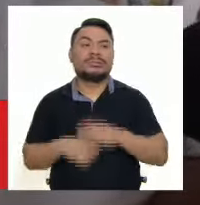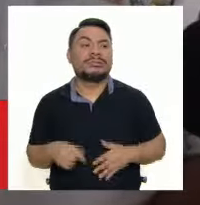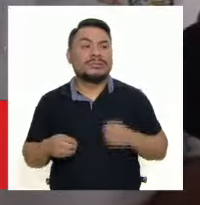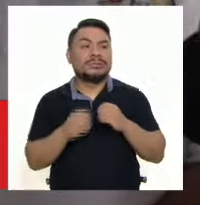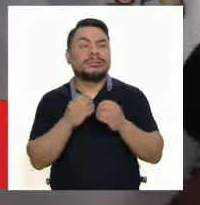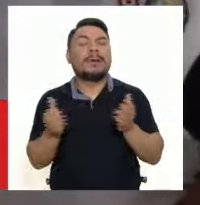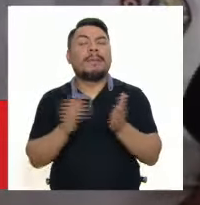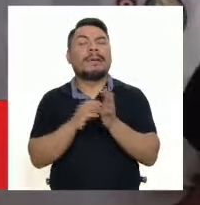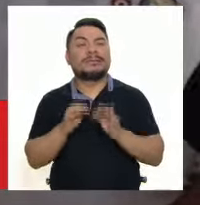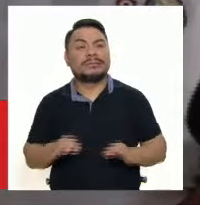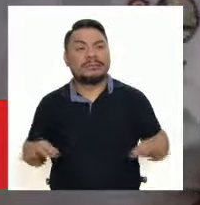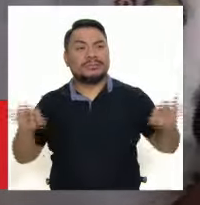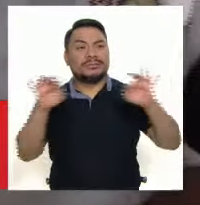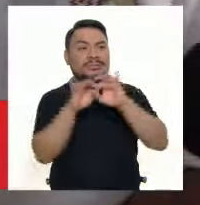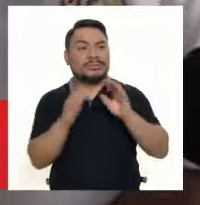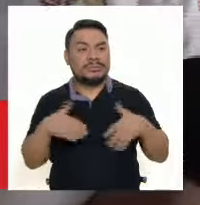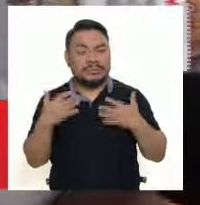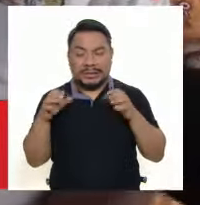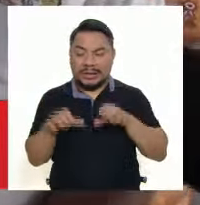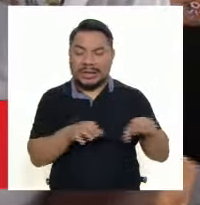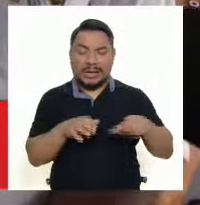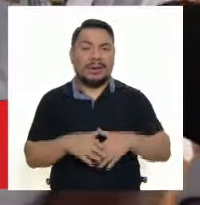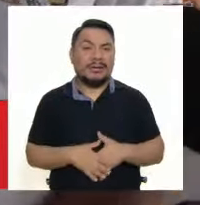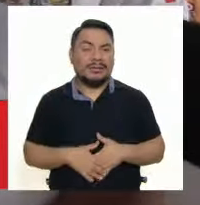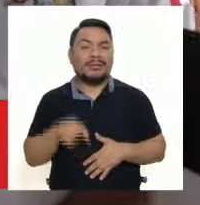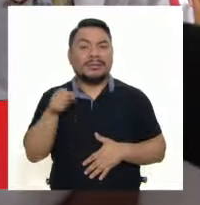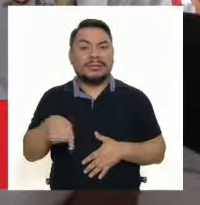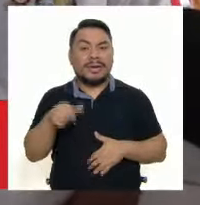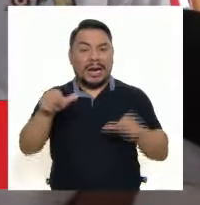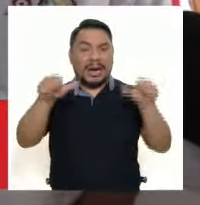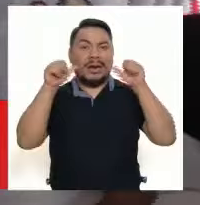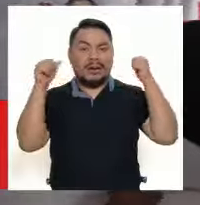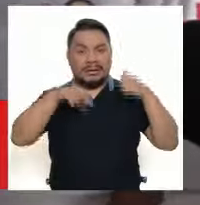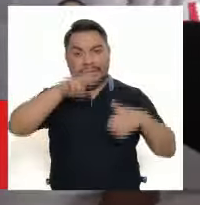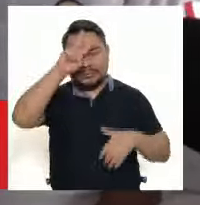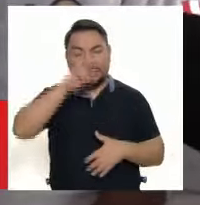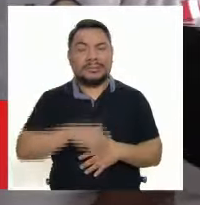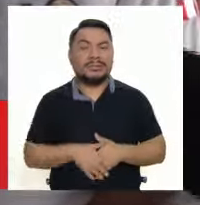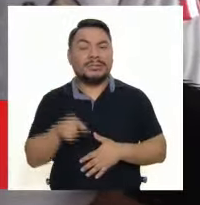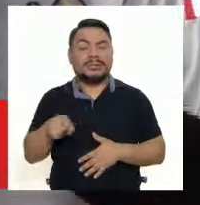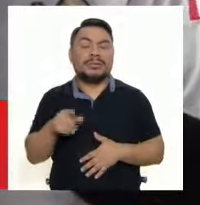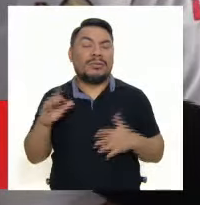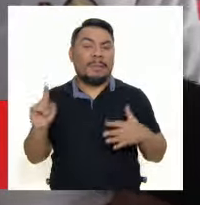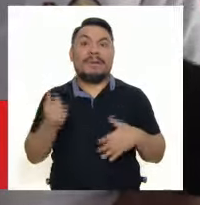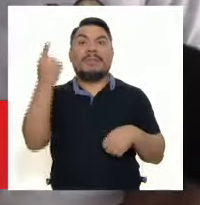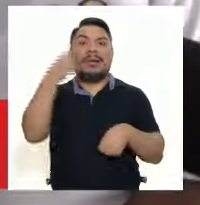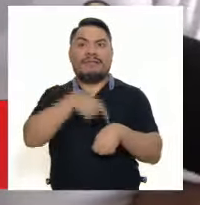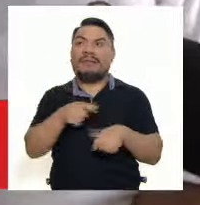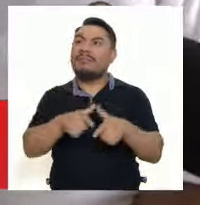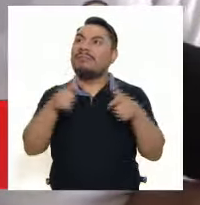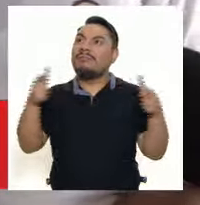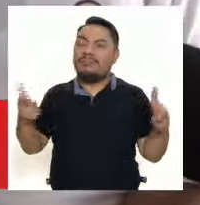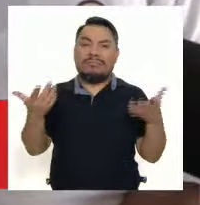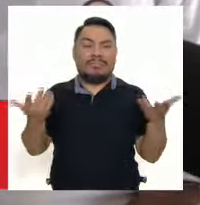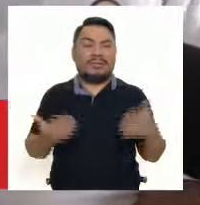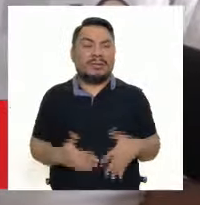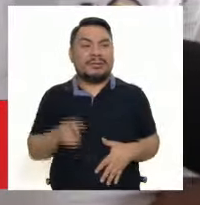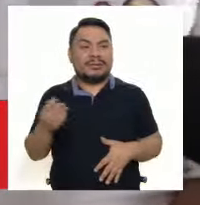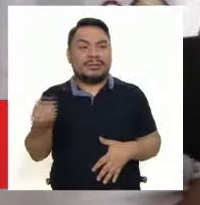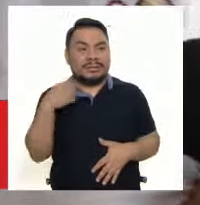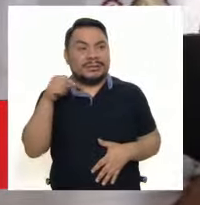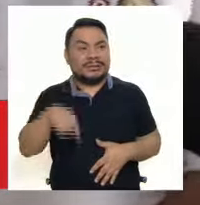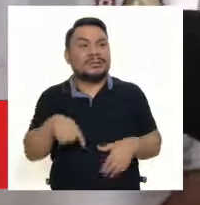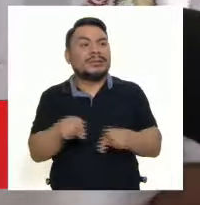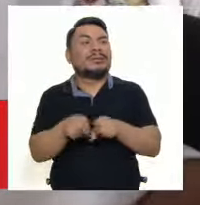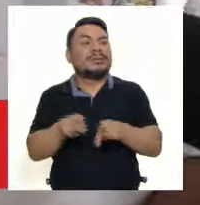obra más importante que hemos realizado en la Amazonía del Perú. Es un hito, ¿no? Y como lo han comentado, acá